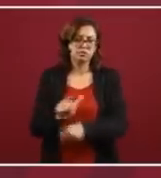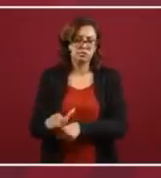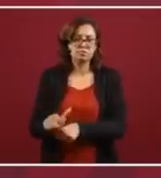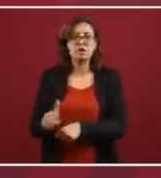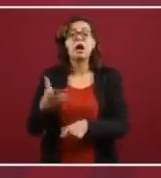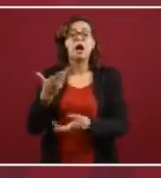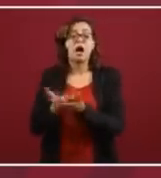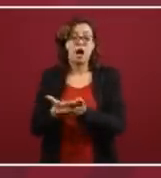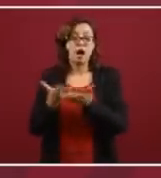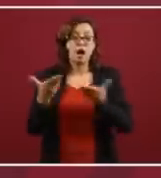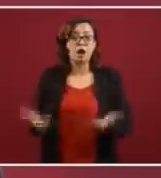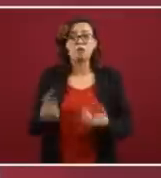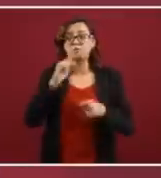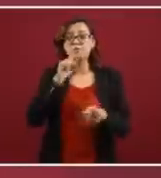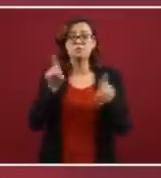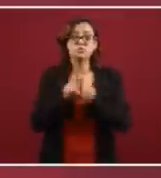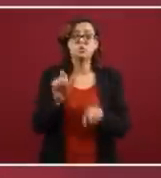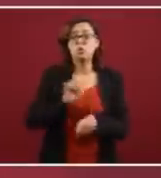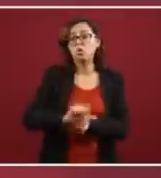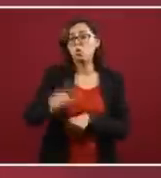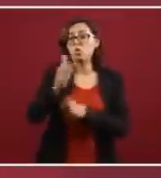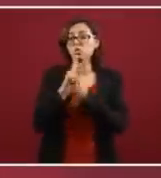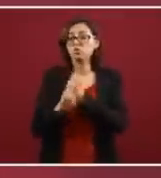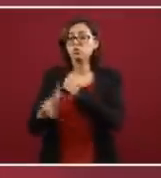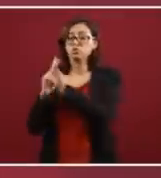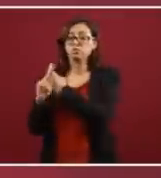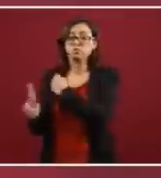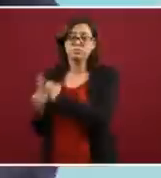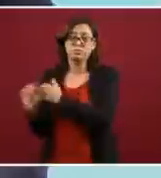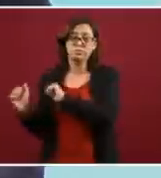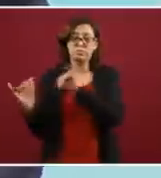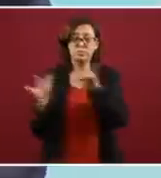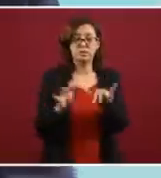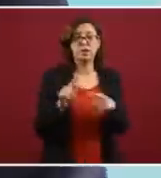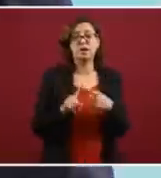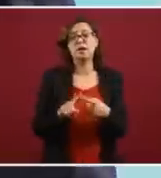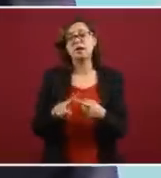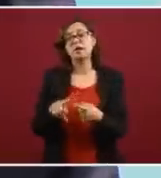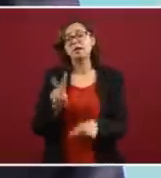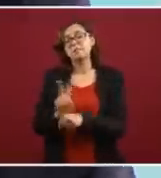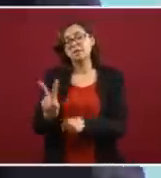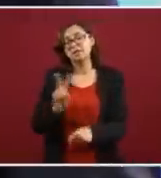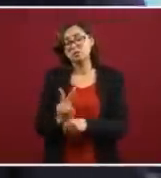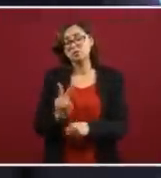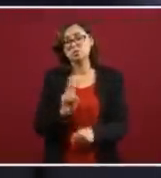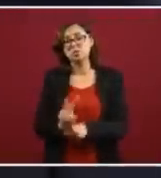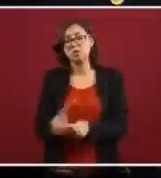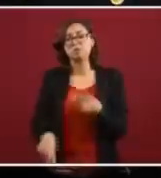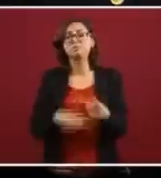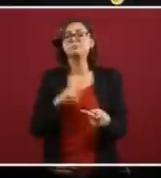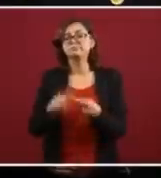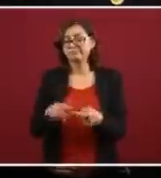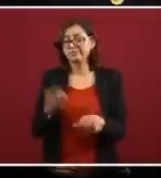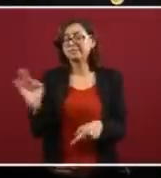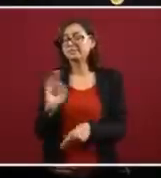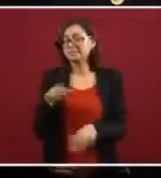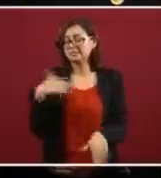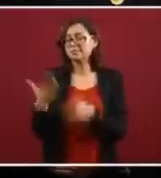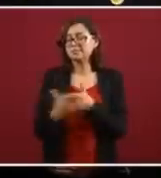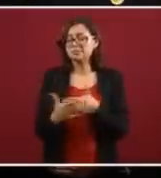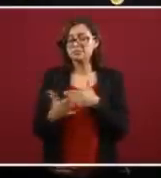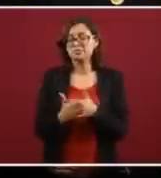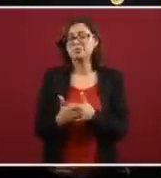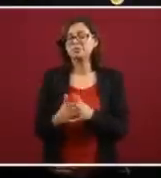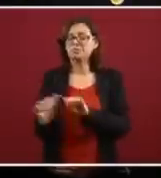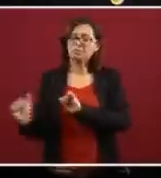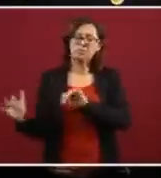crecimiento significativo de otras poblaciones, particularmente de Venezuela, y seguramente habrá un incremento por los